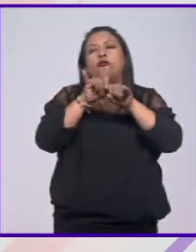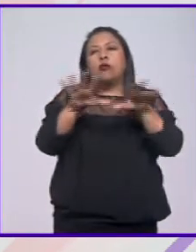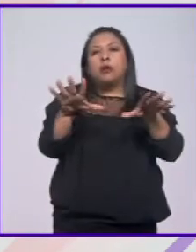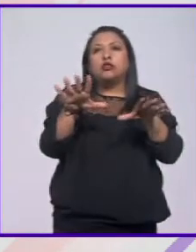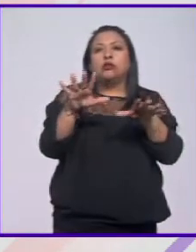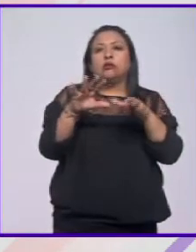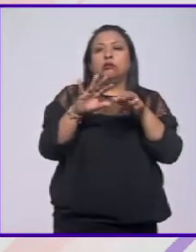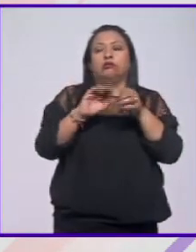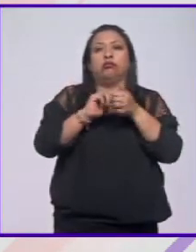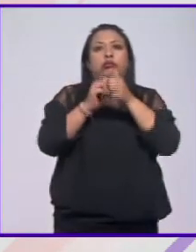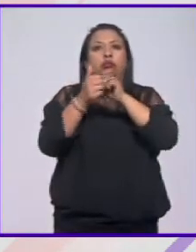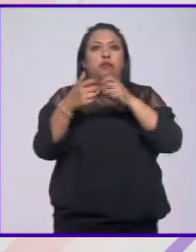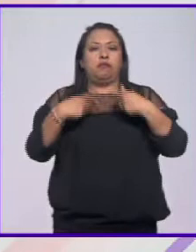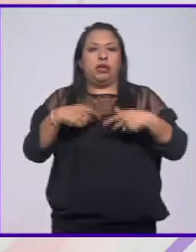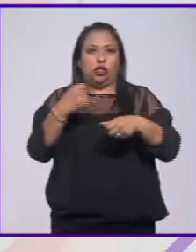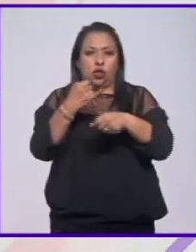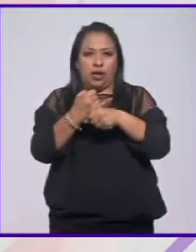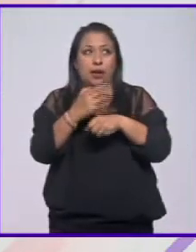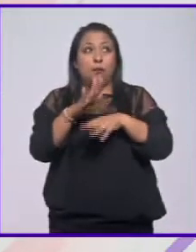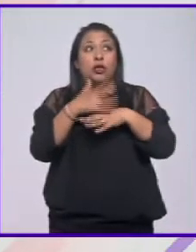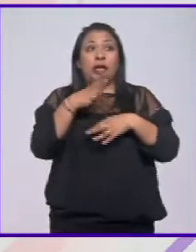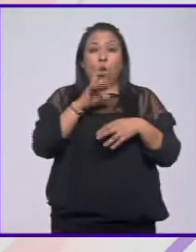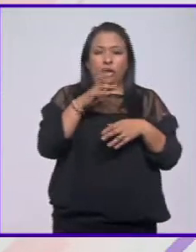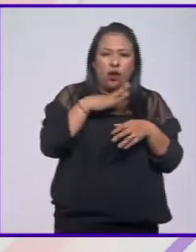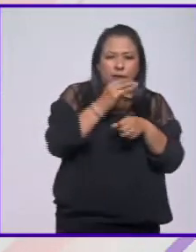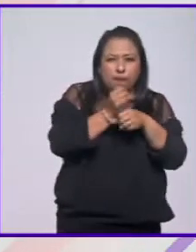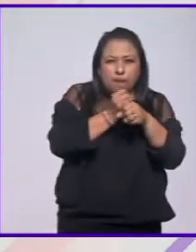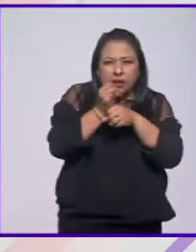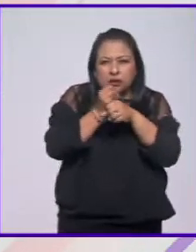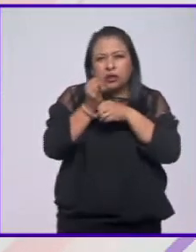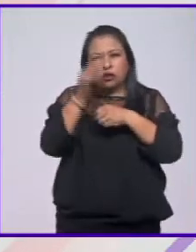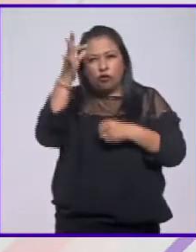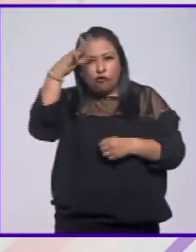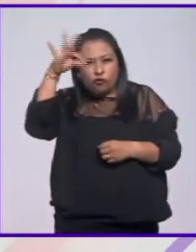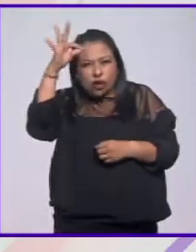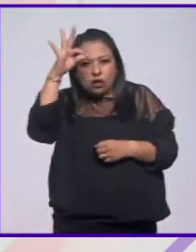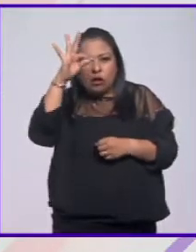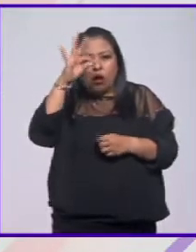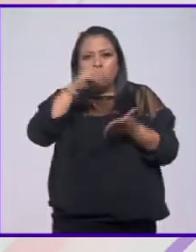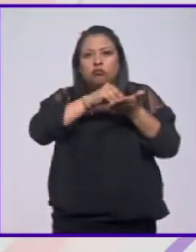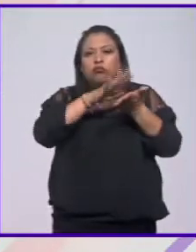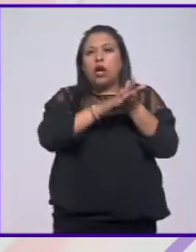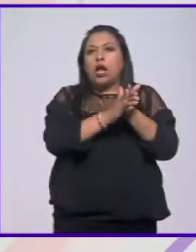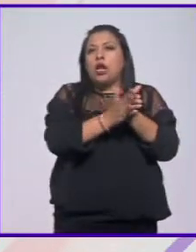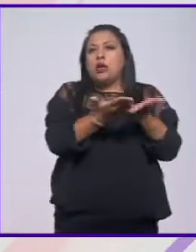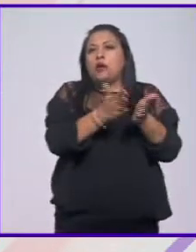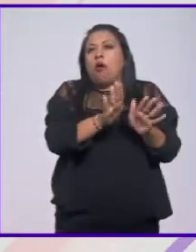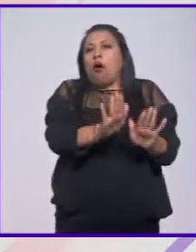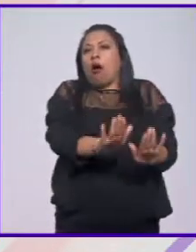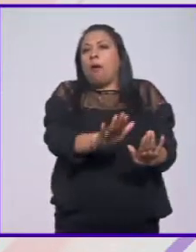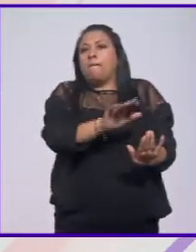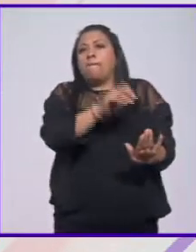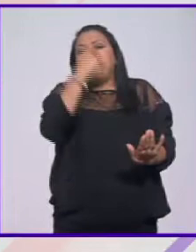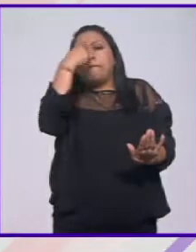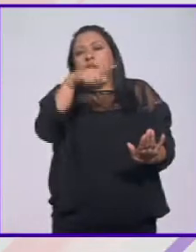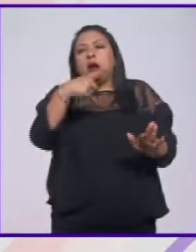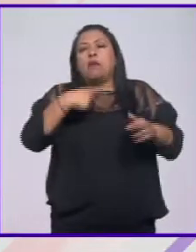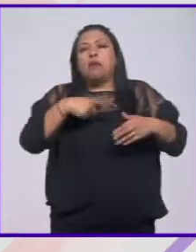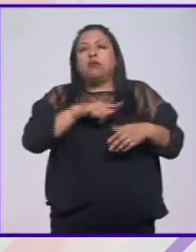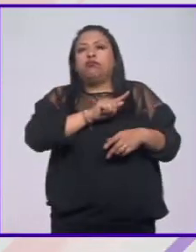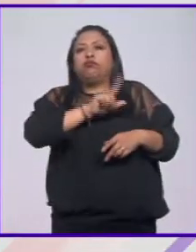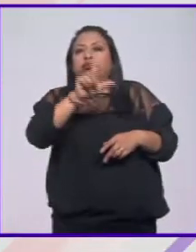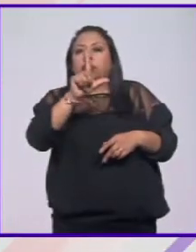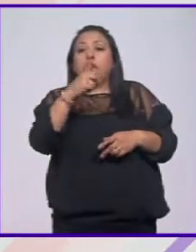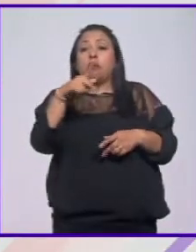de un personaje, porque la investigación filológica se queda en un libro que es únicamente para especialistas, pero